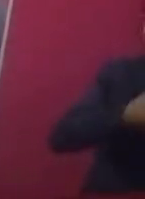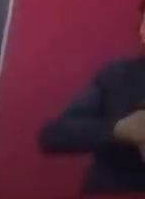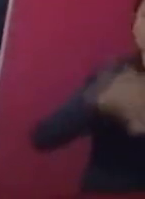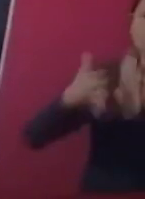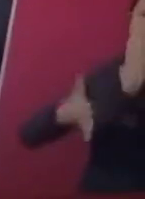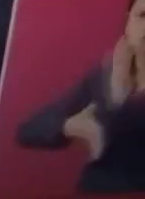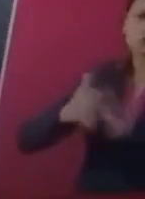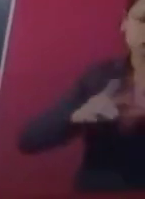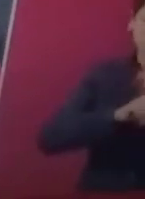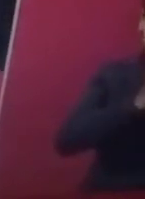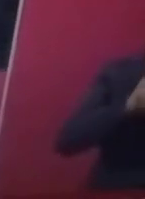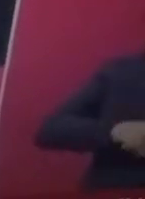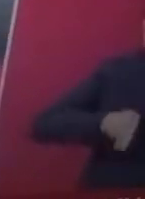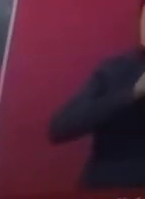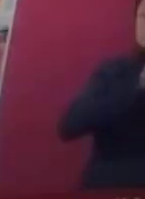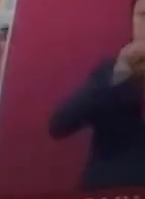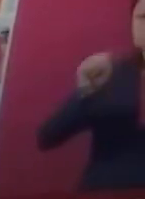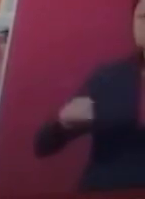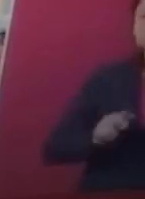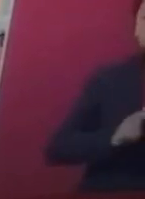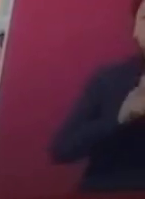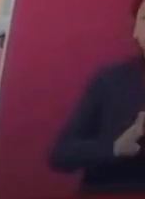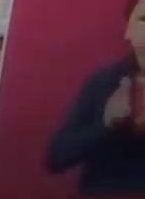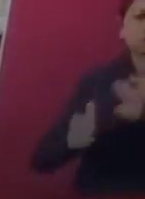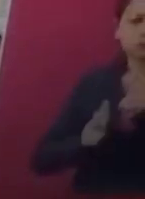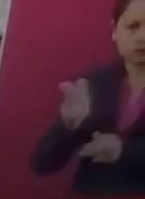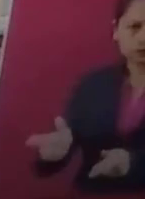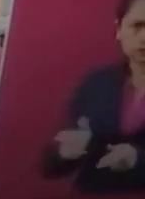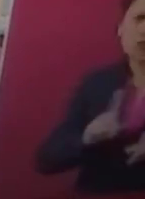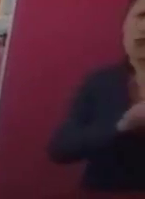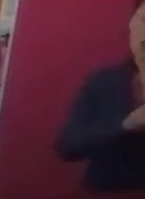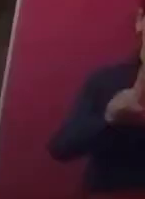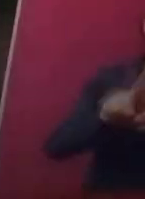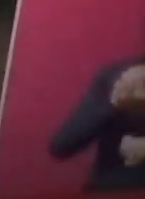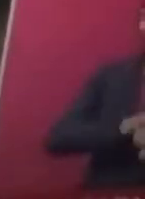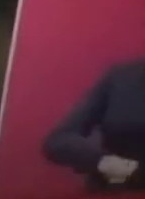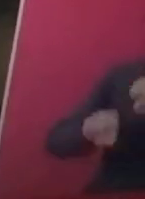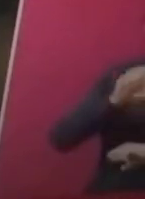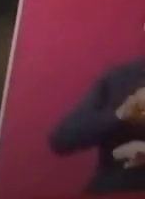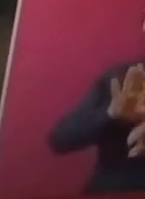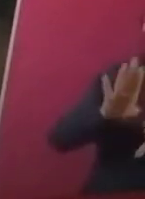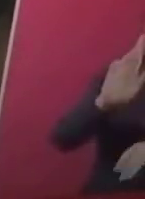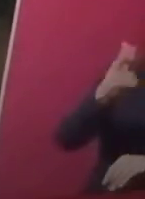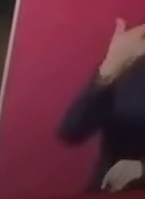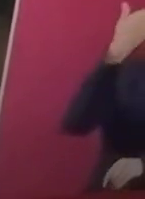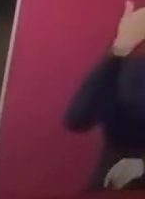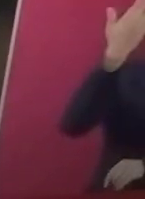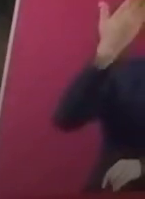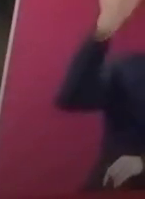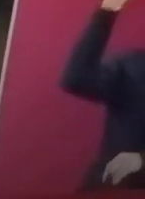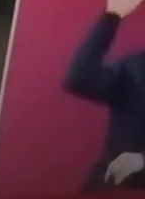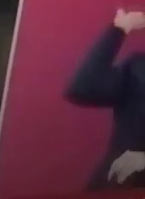varias compañías empezaron a construir todos los ferrocarriles. Antes los liberales decían